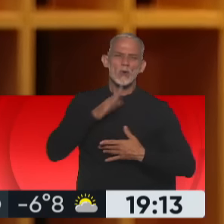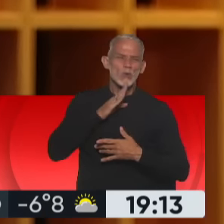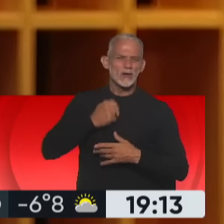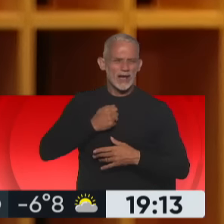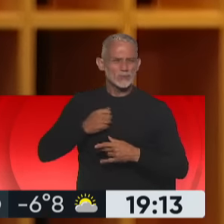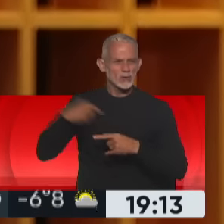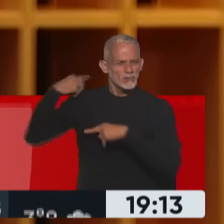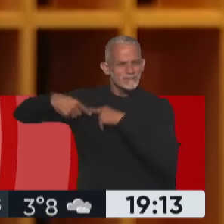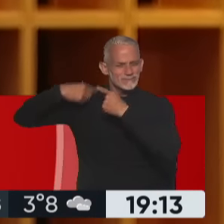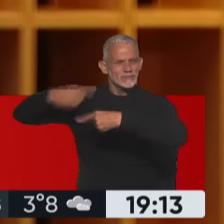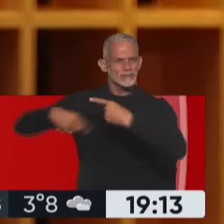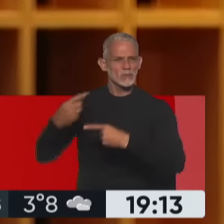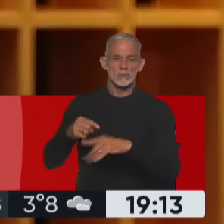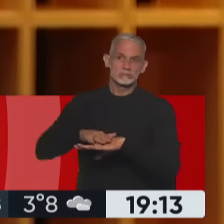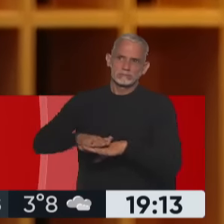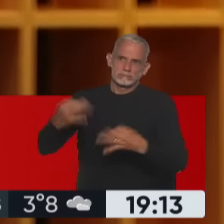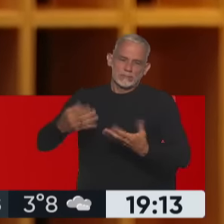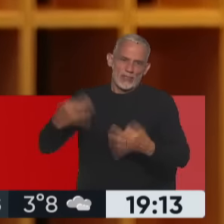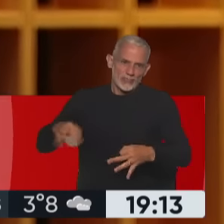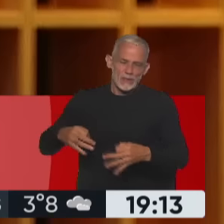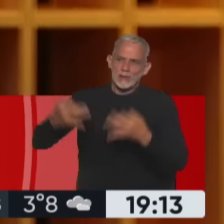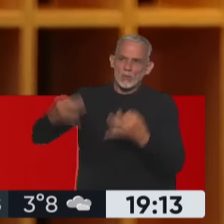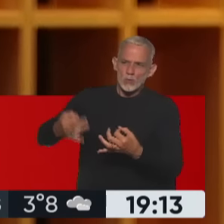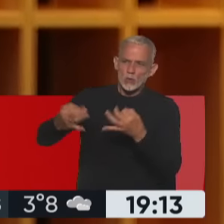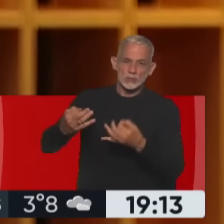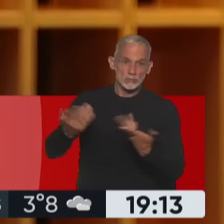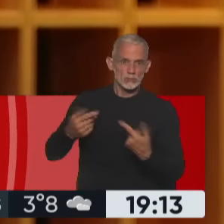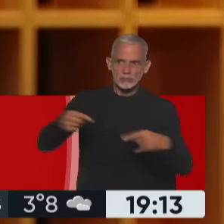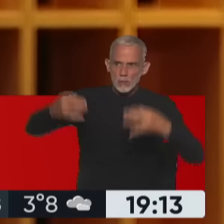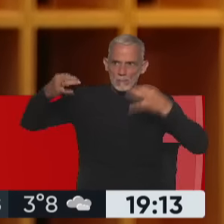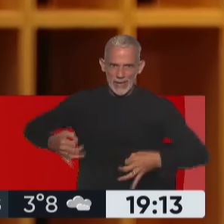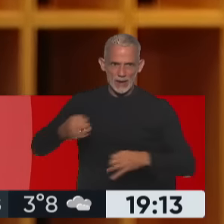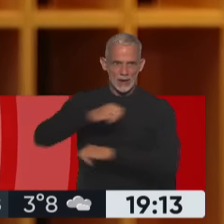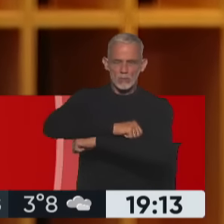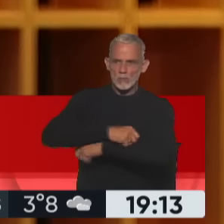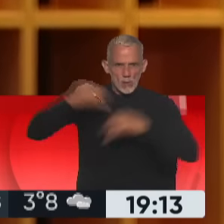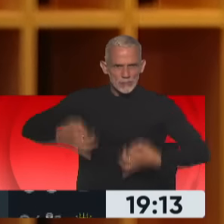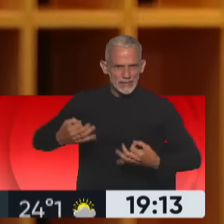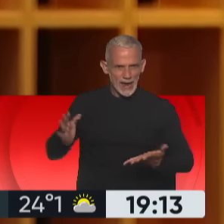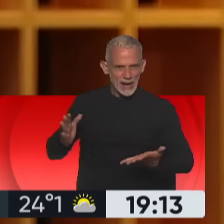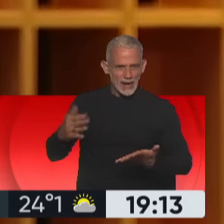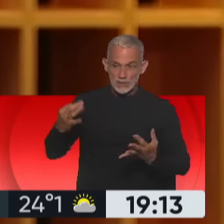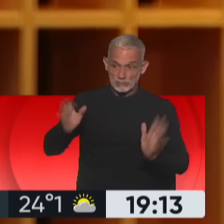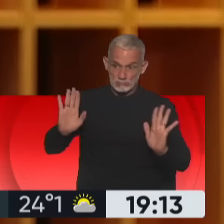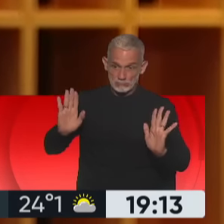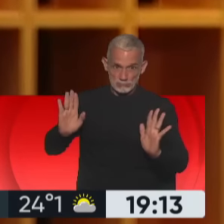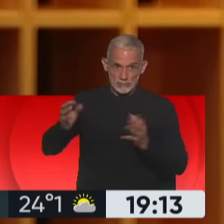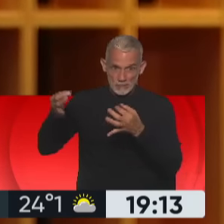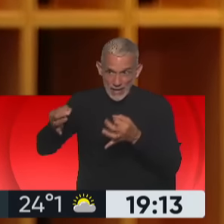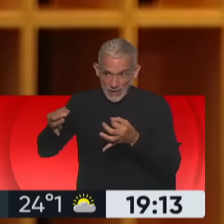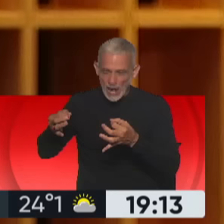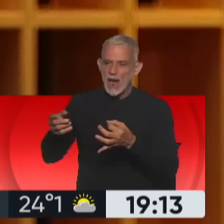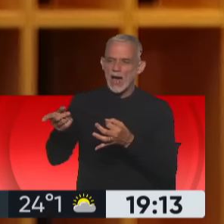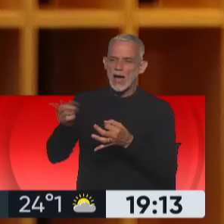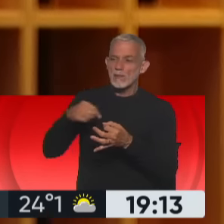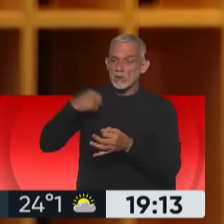judeocristianos, es que haciendo lo que es correcto, ética y moralmente correcto, pueden